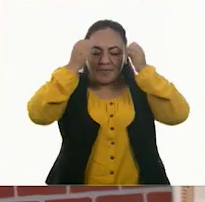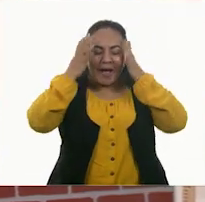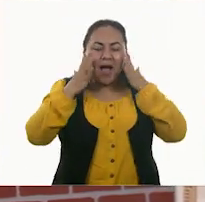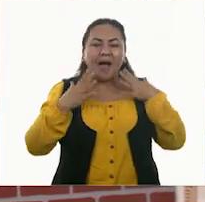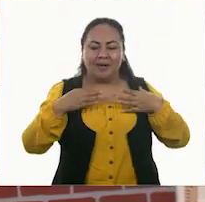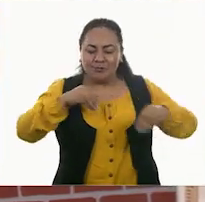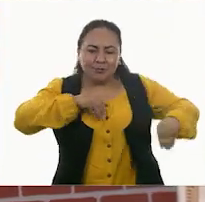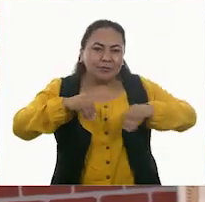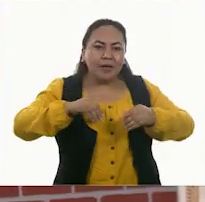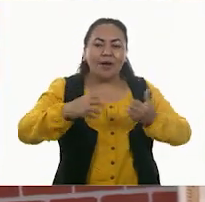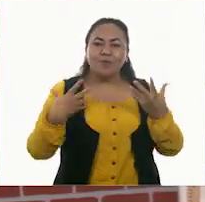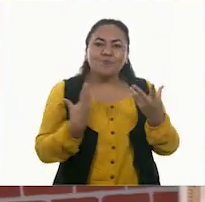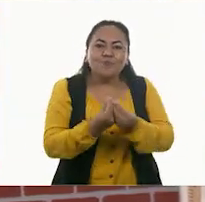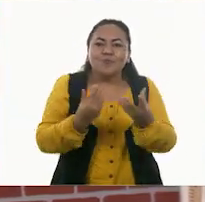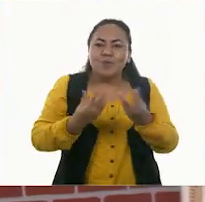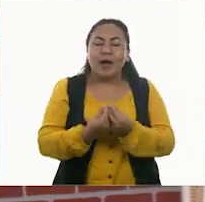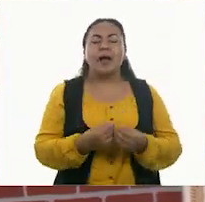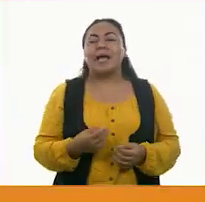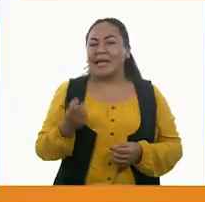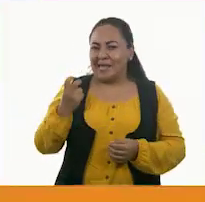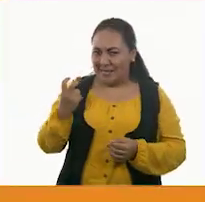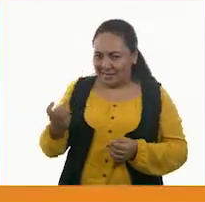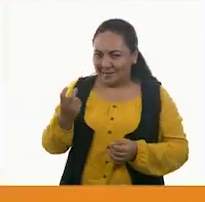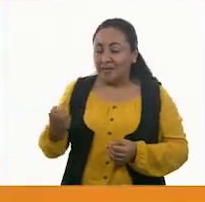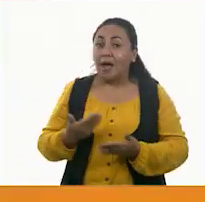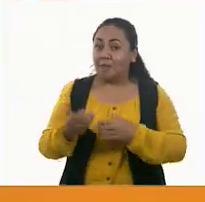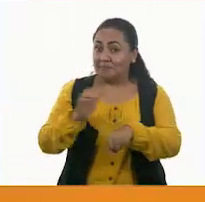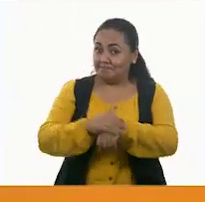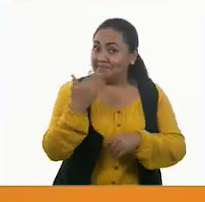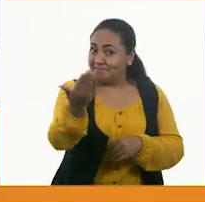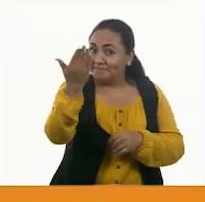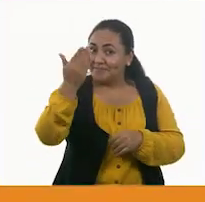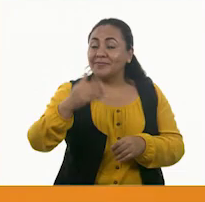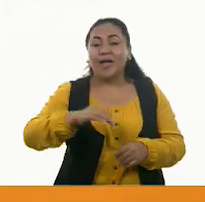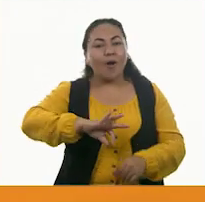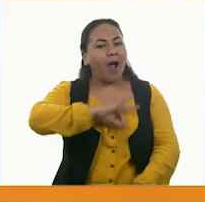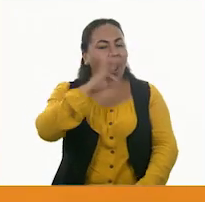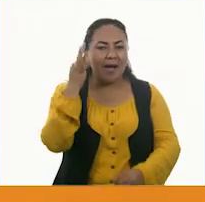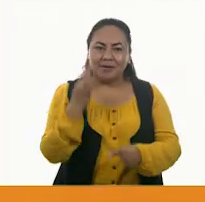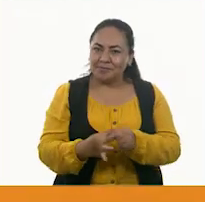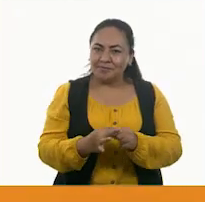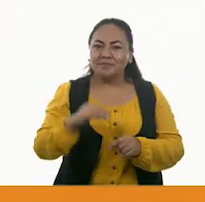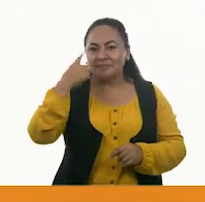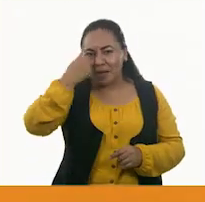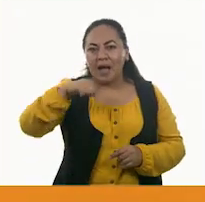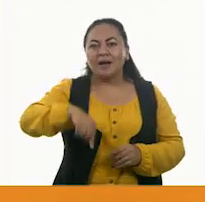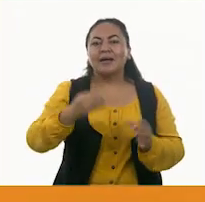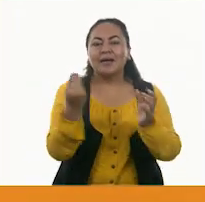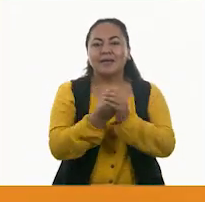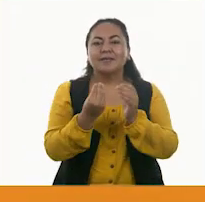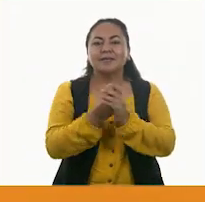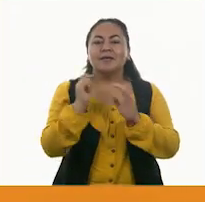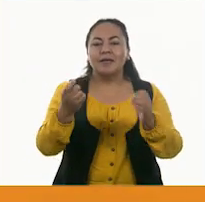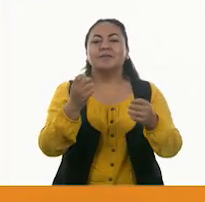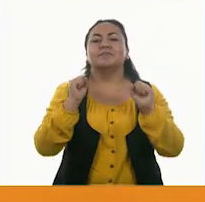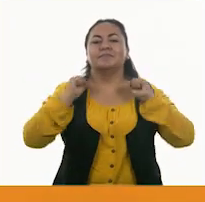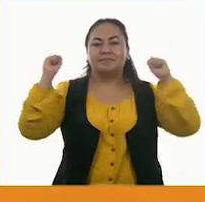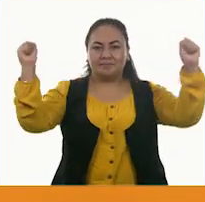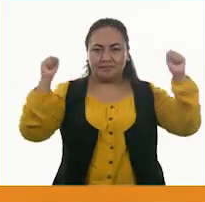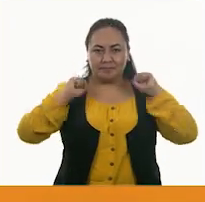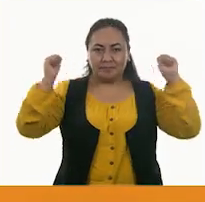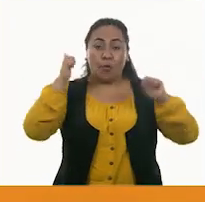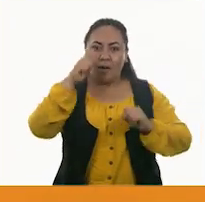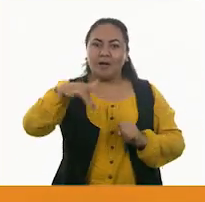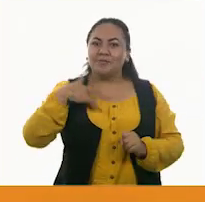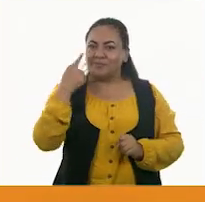el convivir. Exacto, eso es lo que queríamos. Amigos, por hoy hemos terminado con la sesión de educación física. Espero que lo